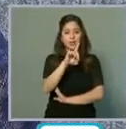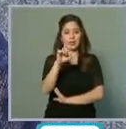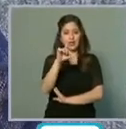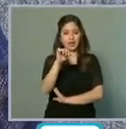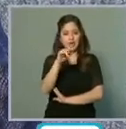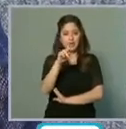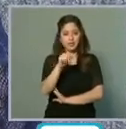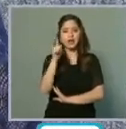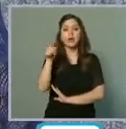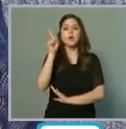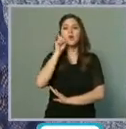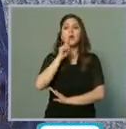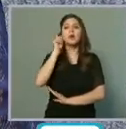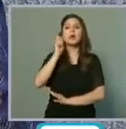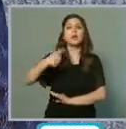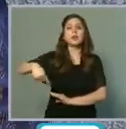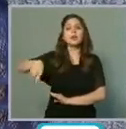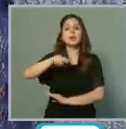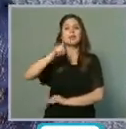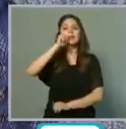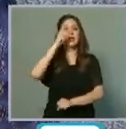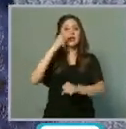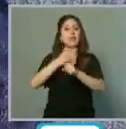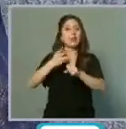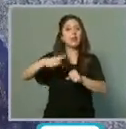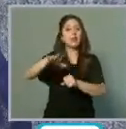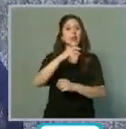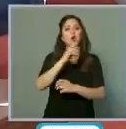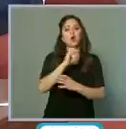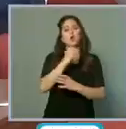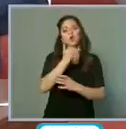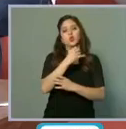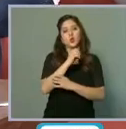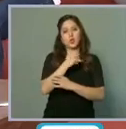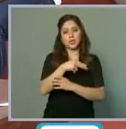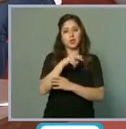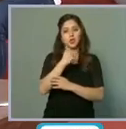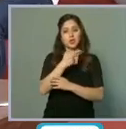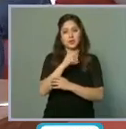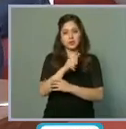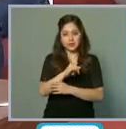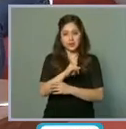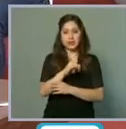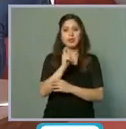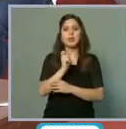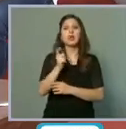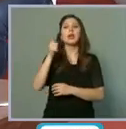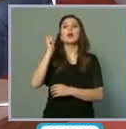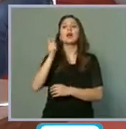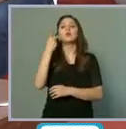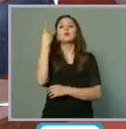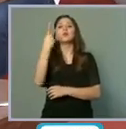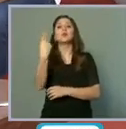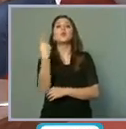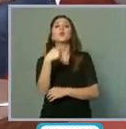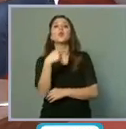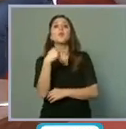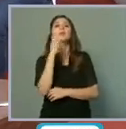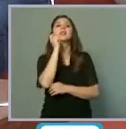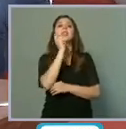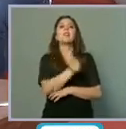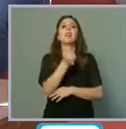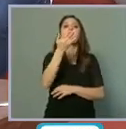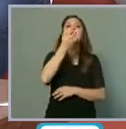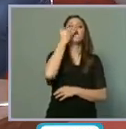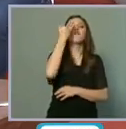Centro Cultural Olin Yolistli. Bienvenida. Gracias. Además, días, Sagnité. Flor blanca Hola, ¿qué tal? en maya. Flor blanca en maya, Qué exacto. belleza. Sí. Pues